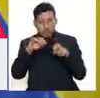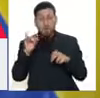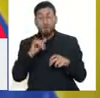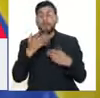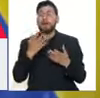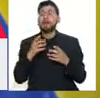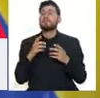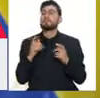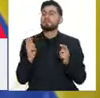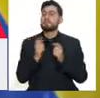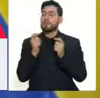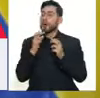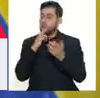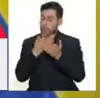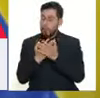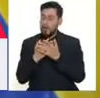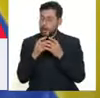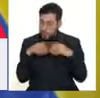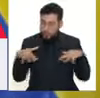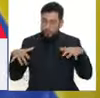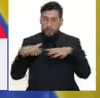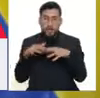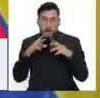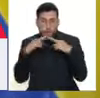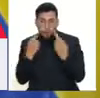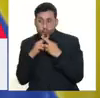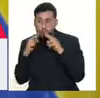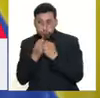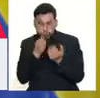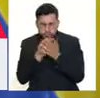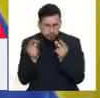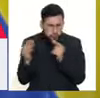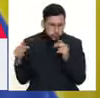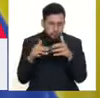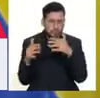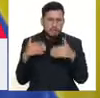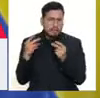reuniones de los mecanismos de seguridad.